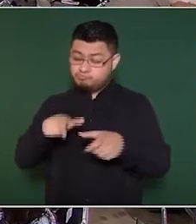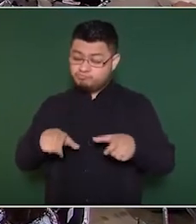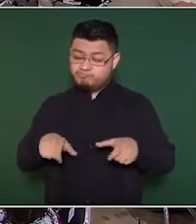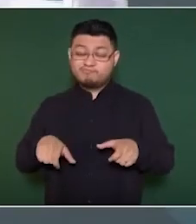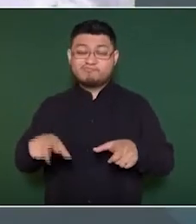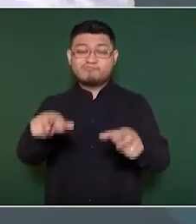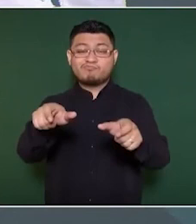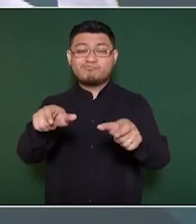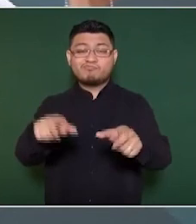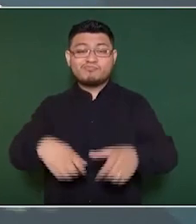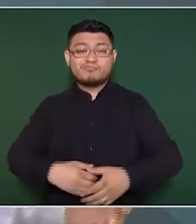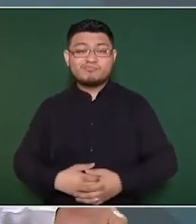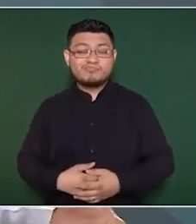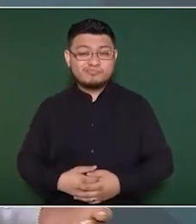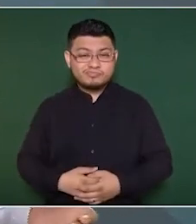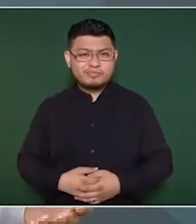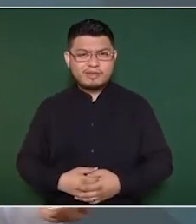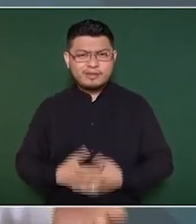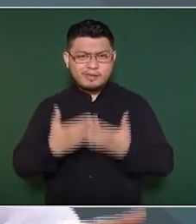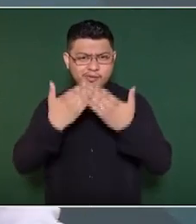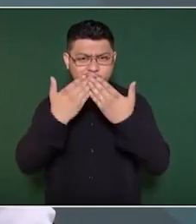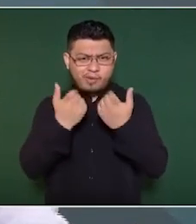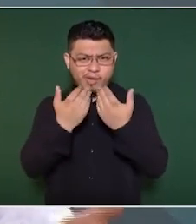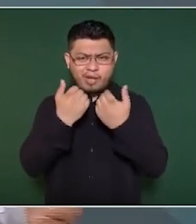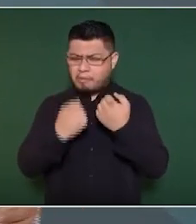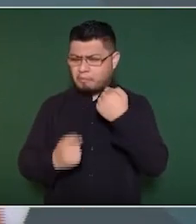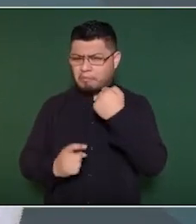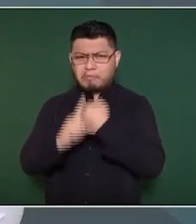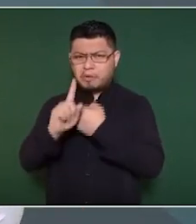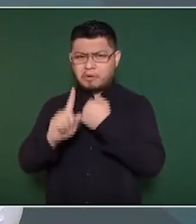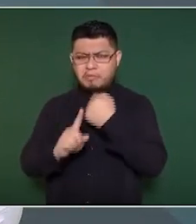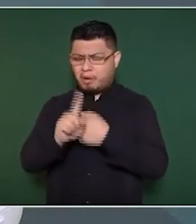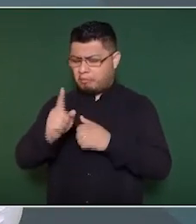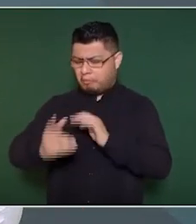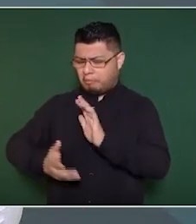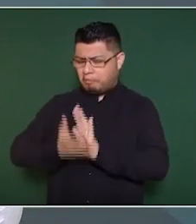y no tener problema en la construcción